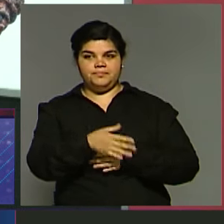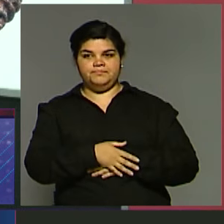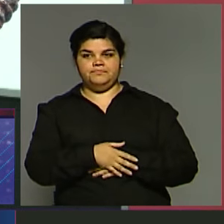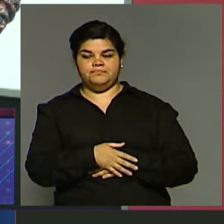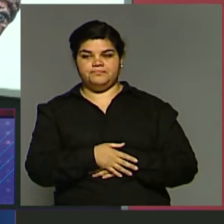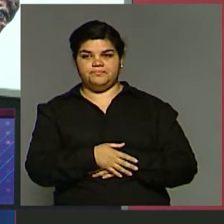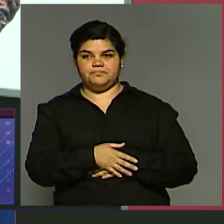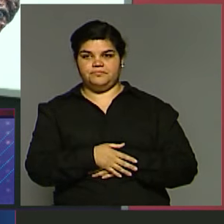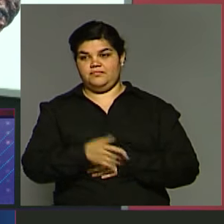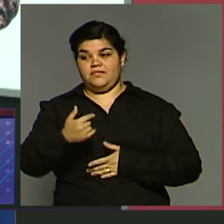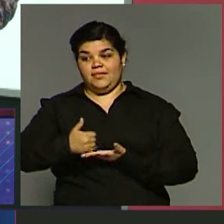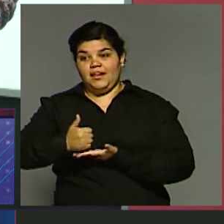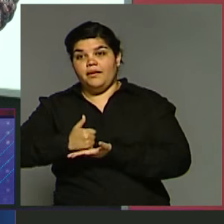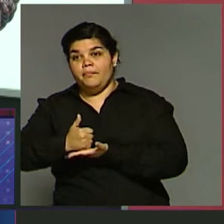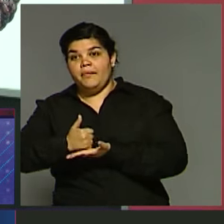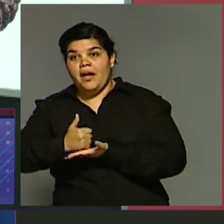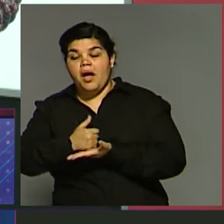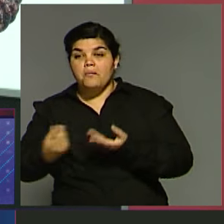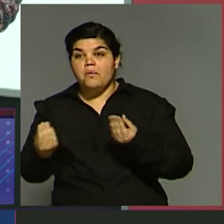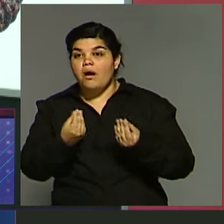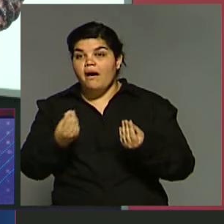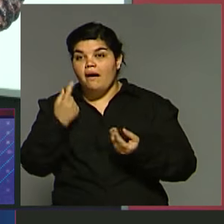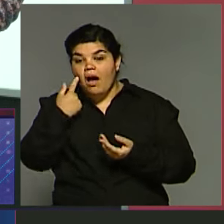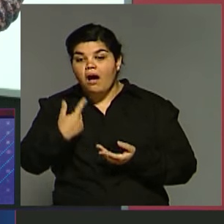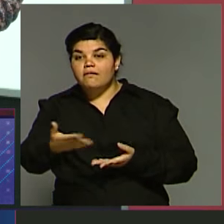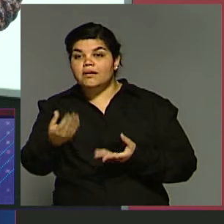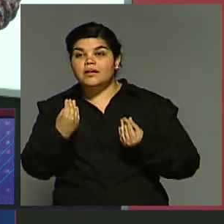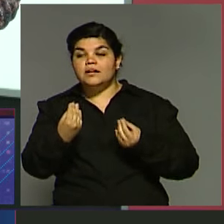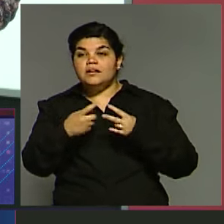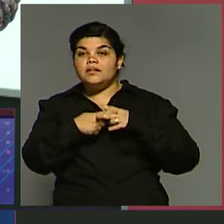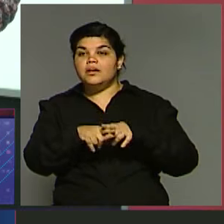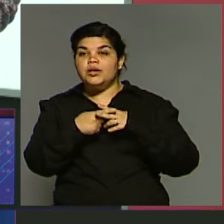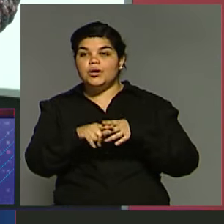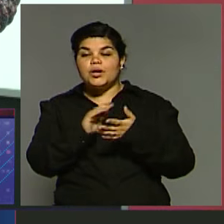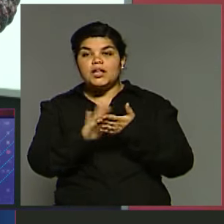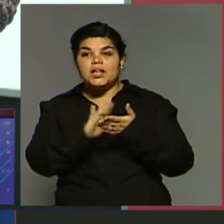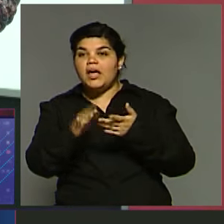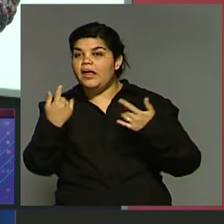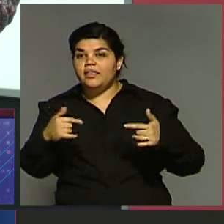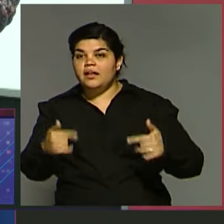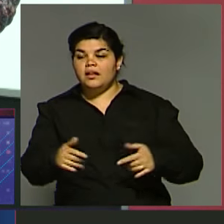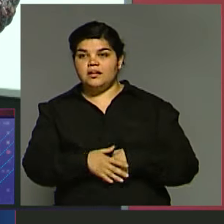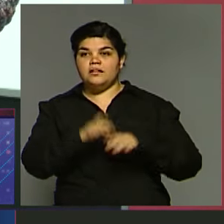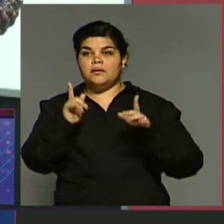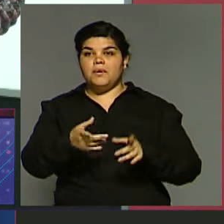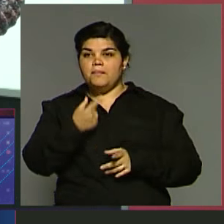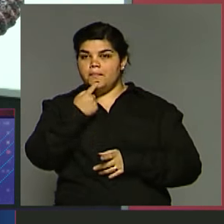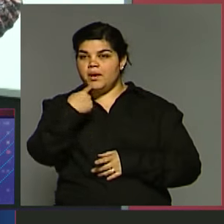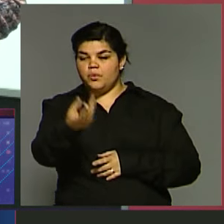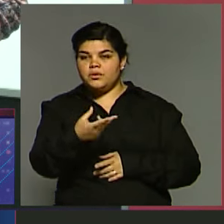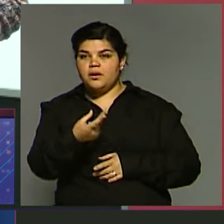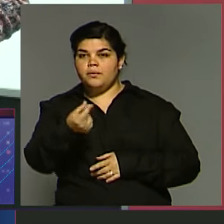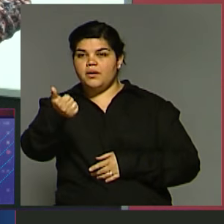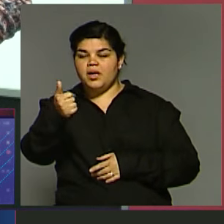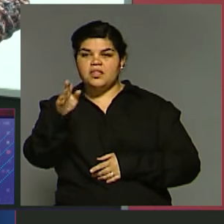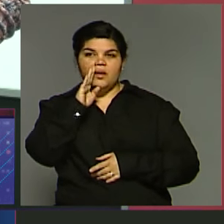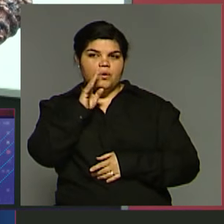ahí? Bueno, esperando algunas novedades que tengan que ver con la tecnología. Sobre todo preguntarte si se pueden comprar iPhones en Estados